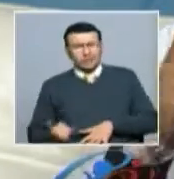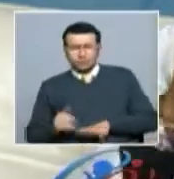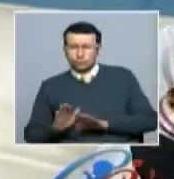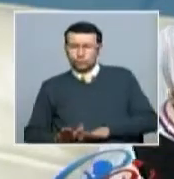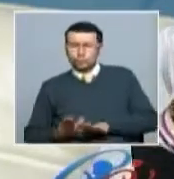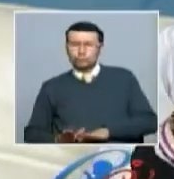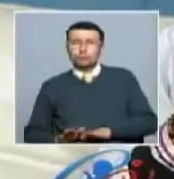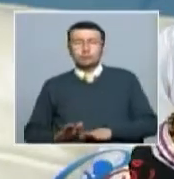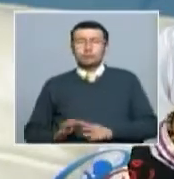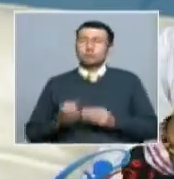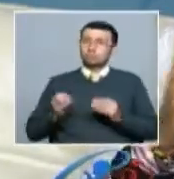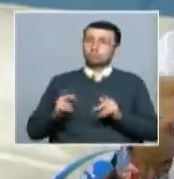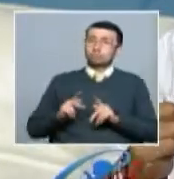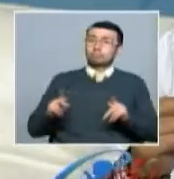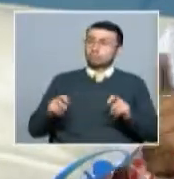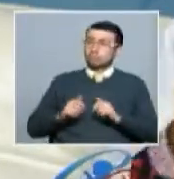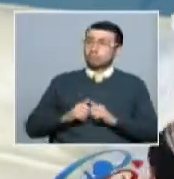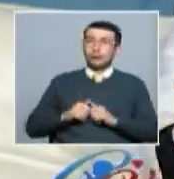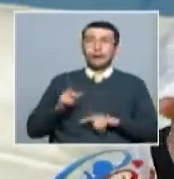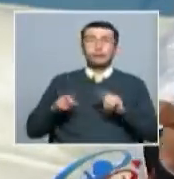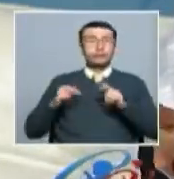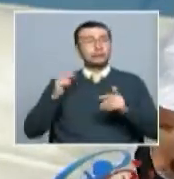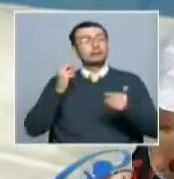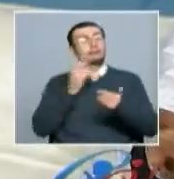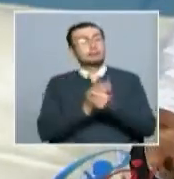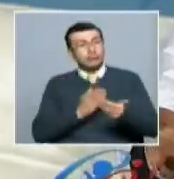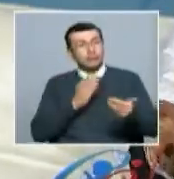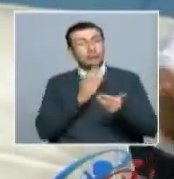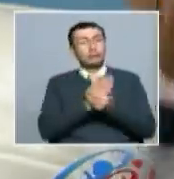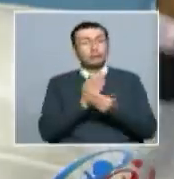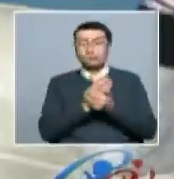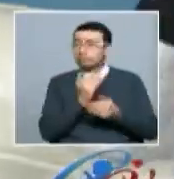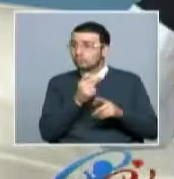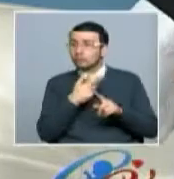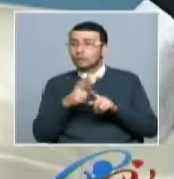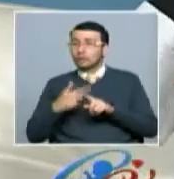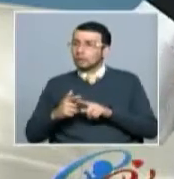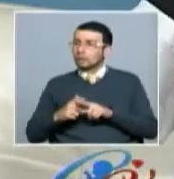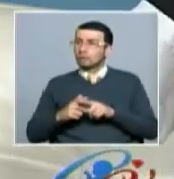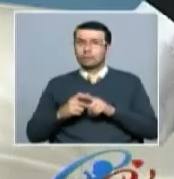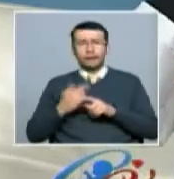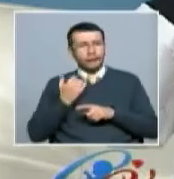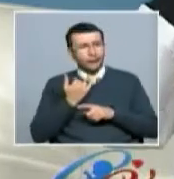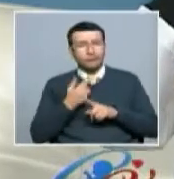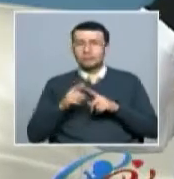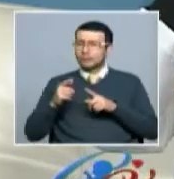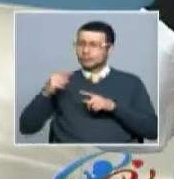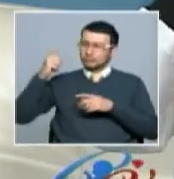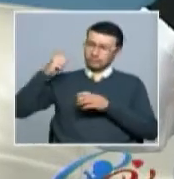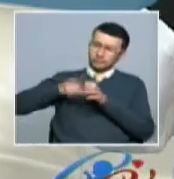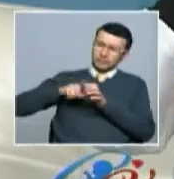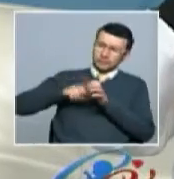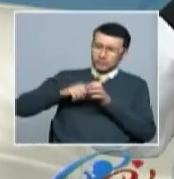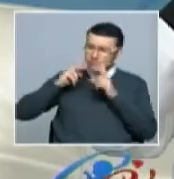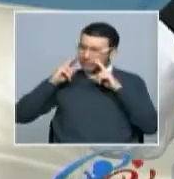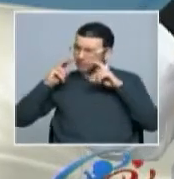patologías que las personas están consultando en estas partes cuando realmente hay que estudiar